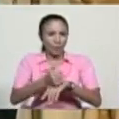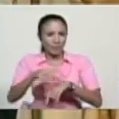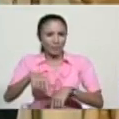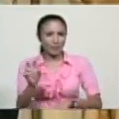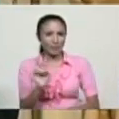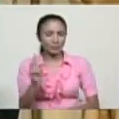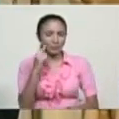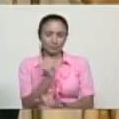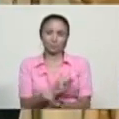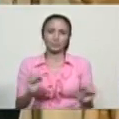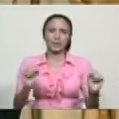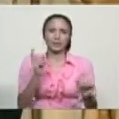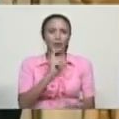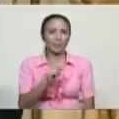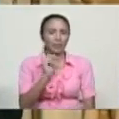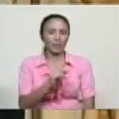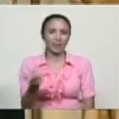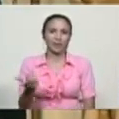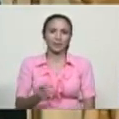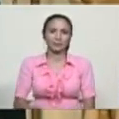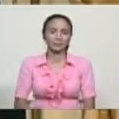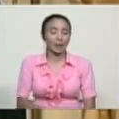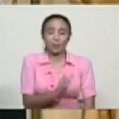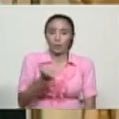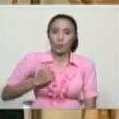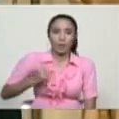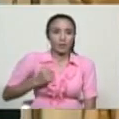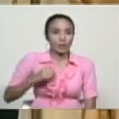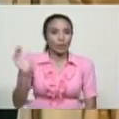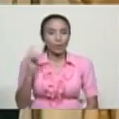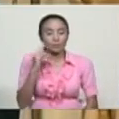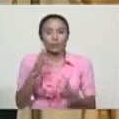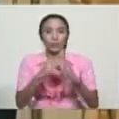Y ellos son capaces de hacer cualquier cosa en el mundo.